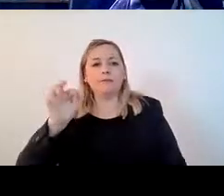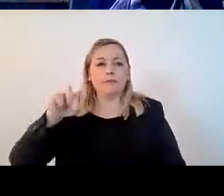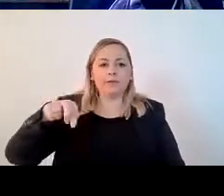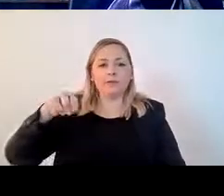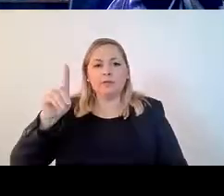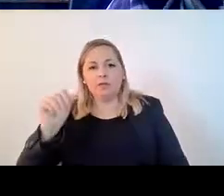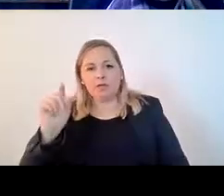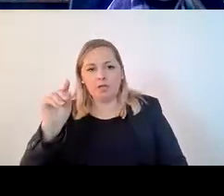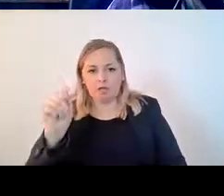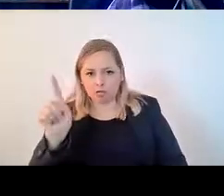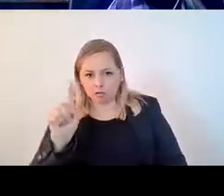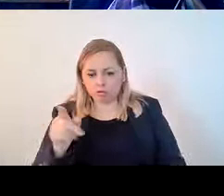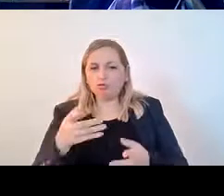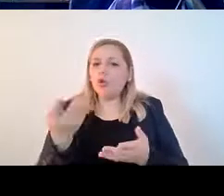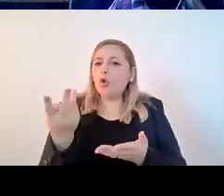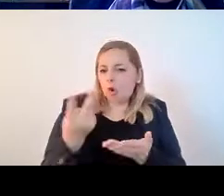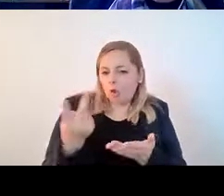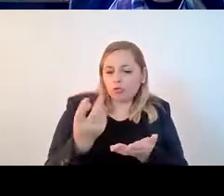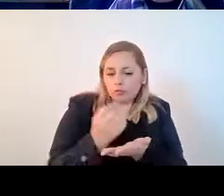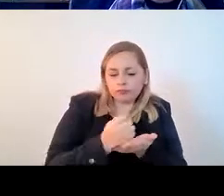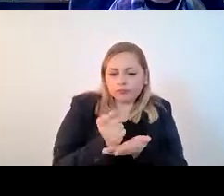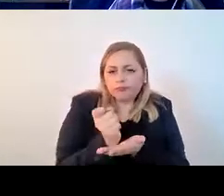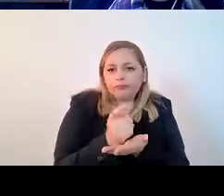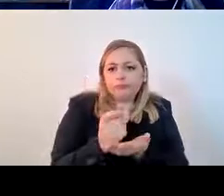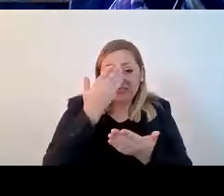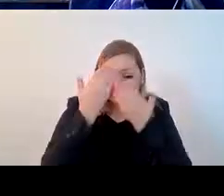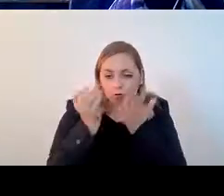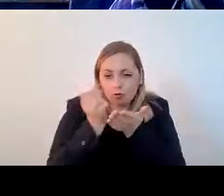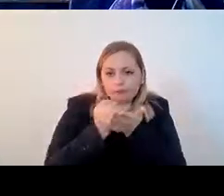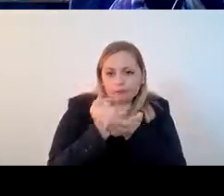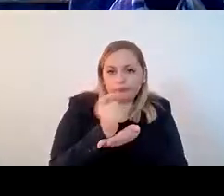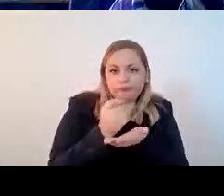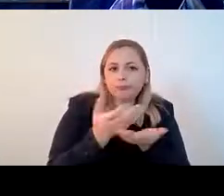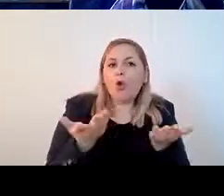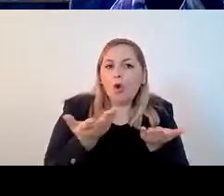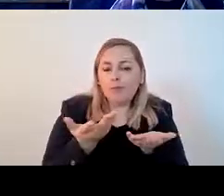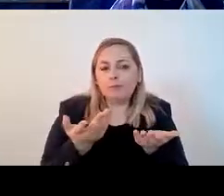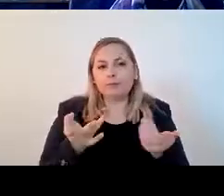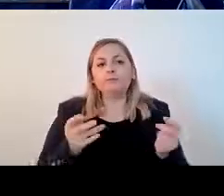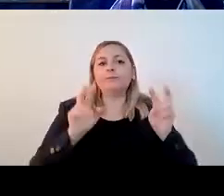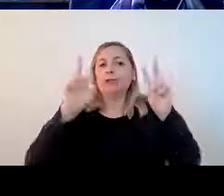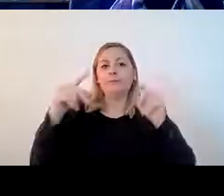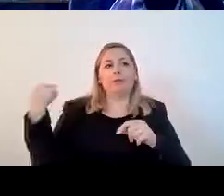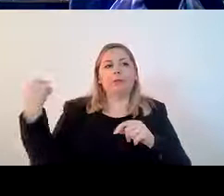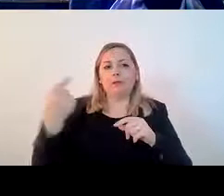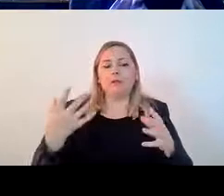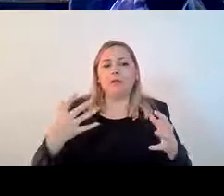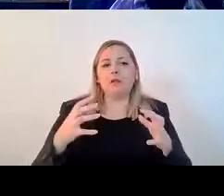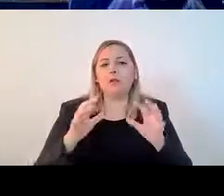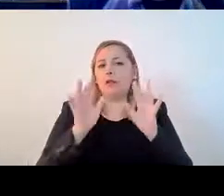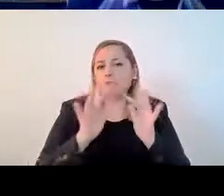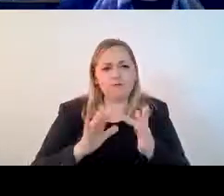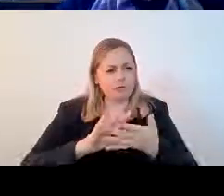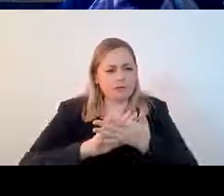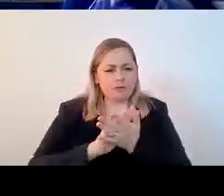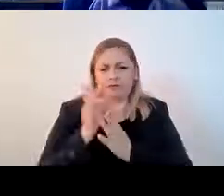utilizados. ¿Cómo actúan estos psicofármacos? La siguiente. En términos generales, el mecanismo es muy, muy